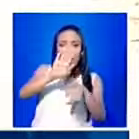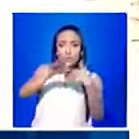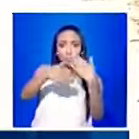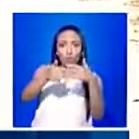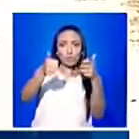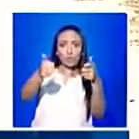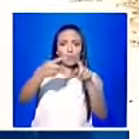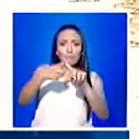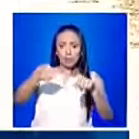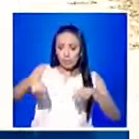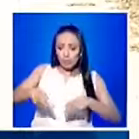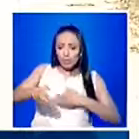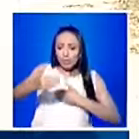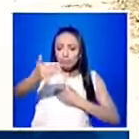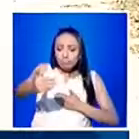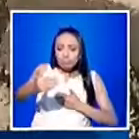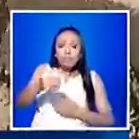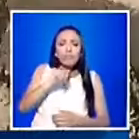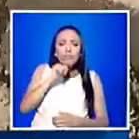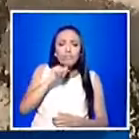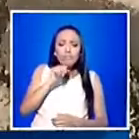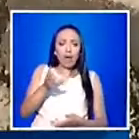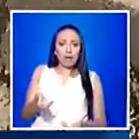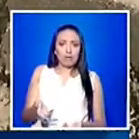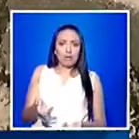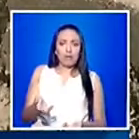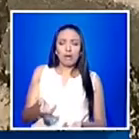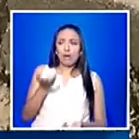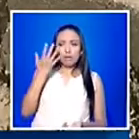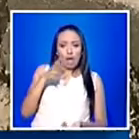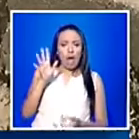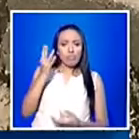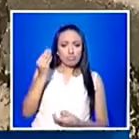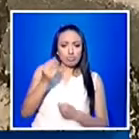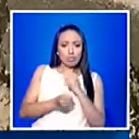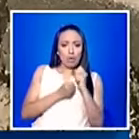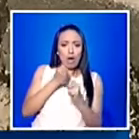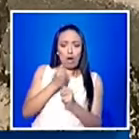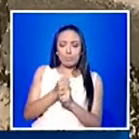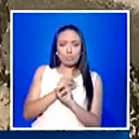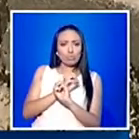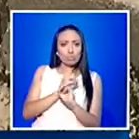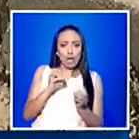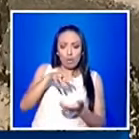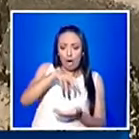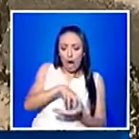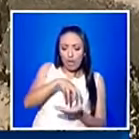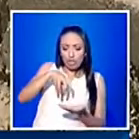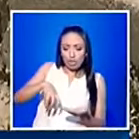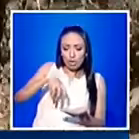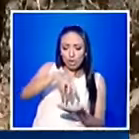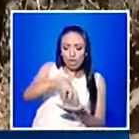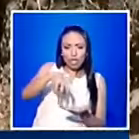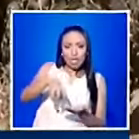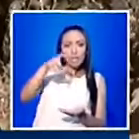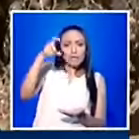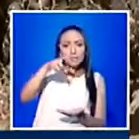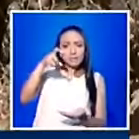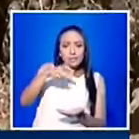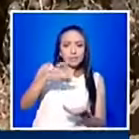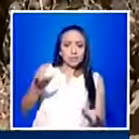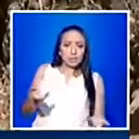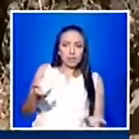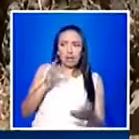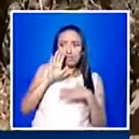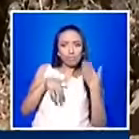necesitamos es el adoquinamiento, ya que son algunos años que está ya hecha esta calle durante toda la vida,